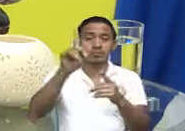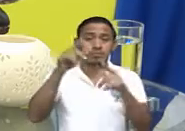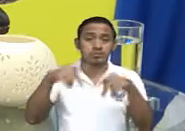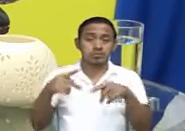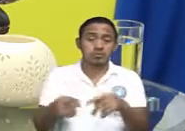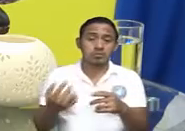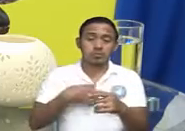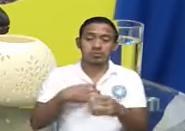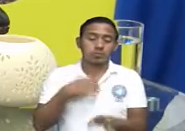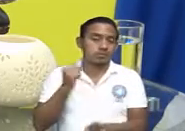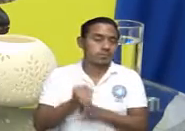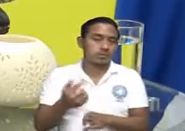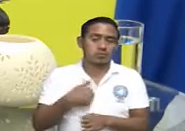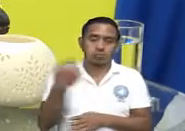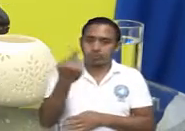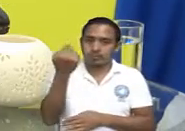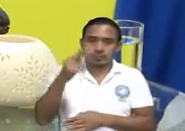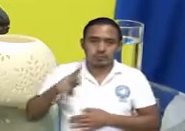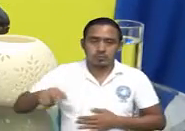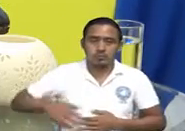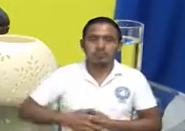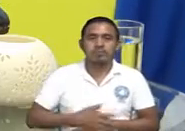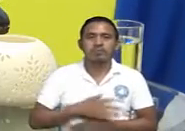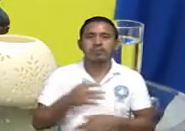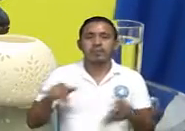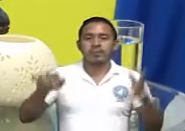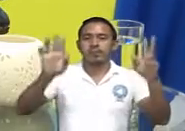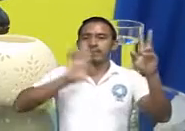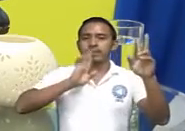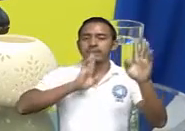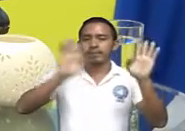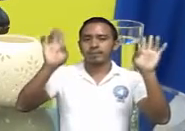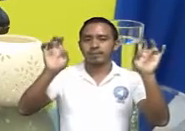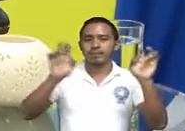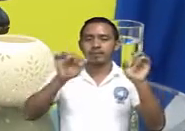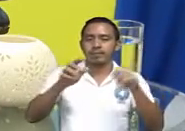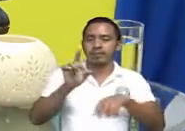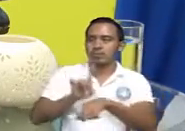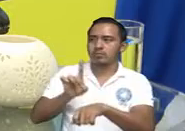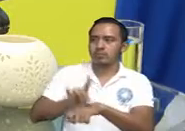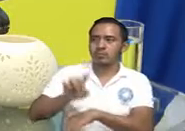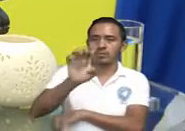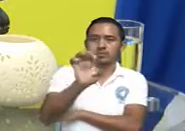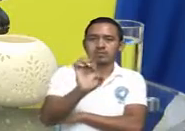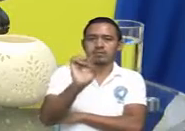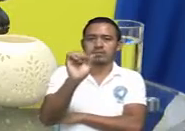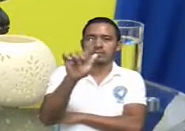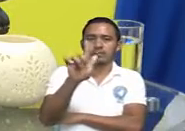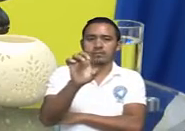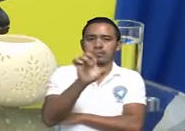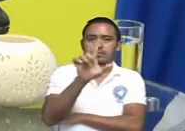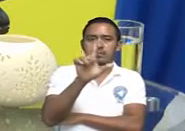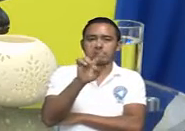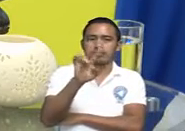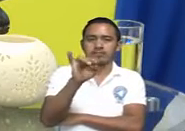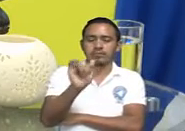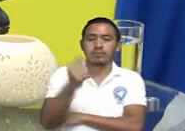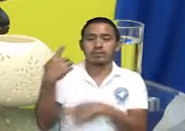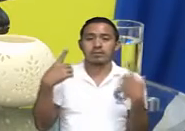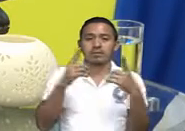por suicidarse. Para hablar de este tema, hemos invitado a la doctora Etelmina Salazar, quien es